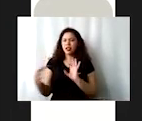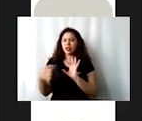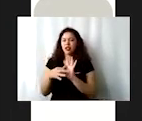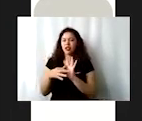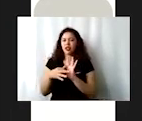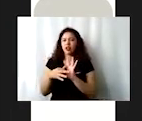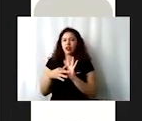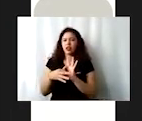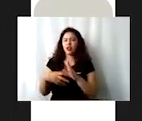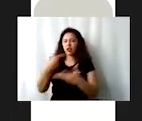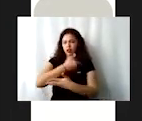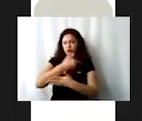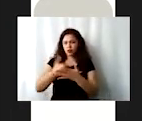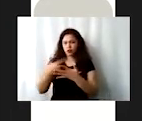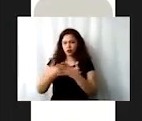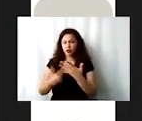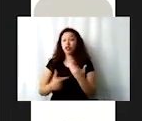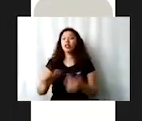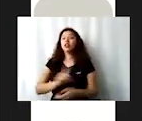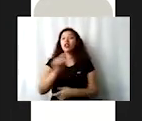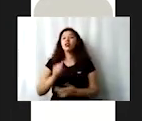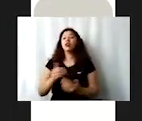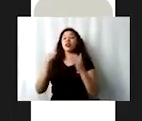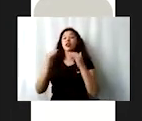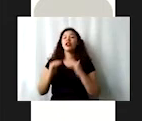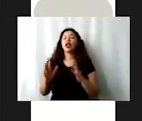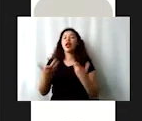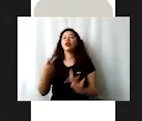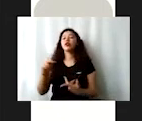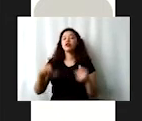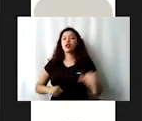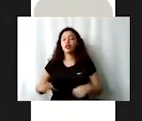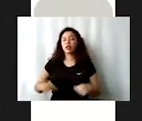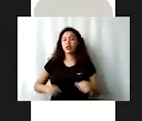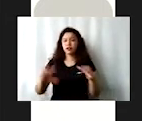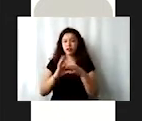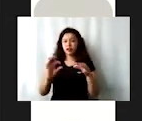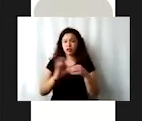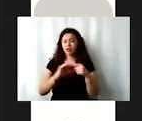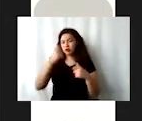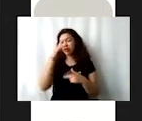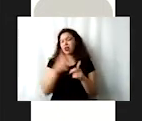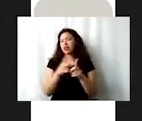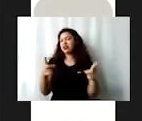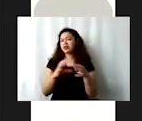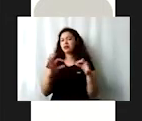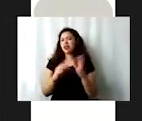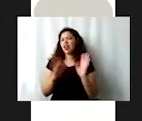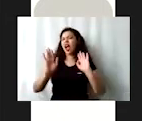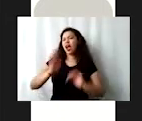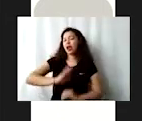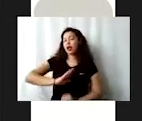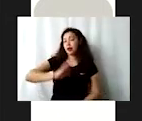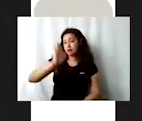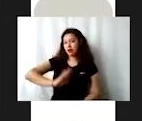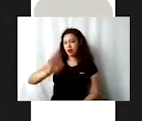este contador, ¿no? Y ya después se describen las actividades que va a desarrollar. Pareciera que es muy sencillo, pero todo